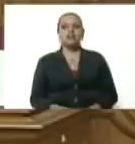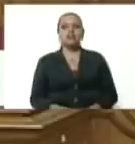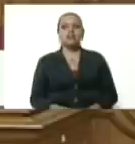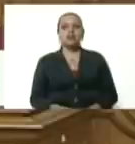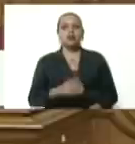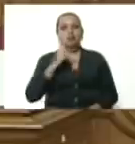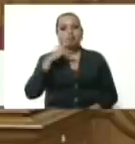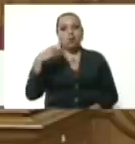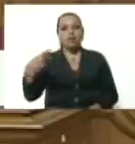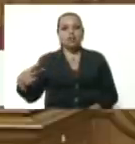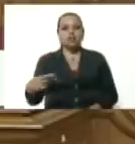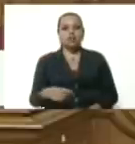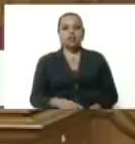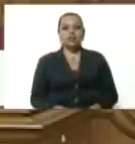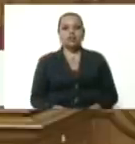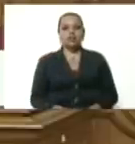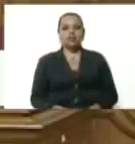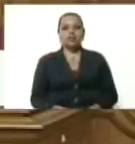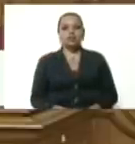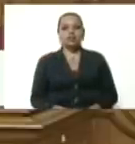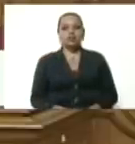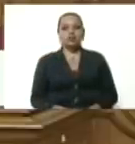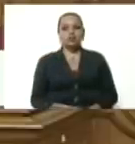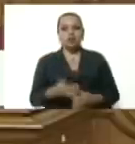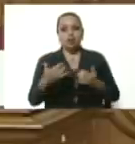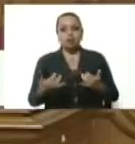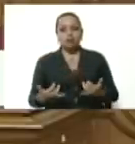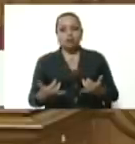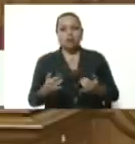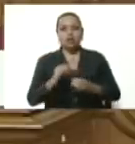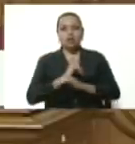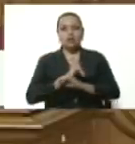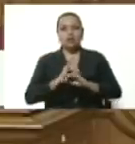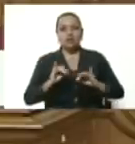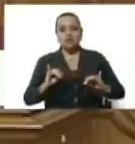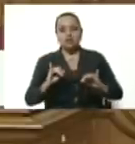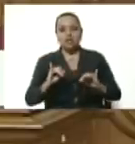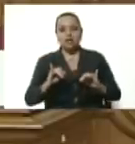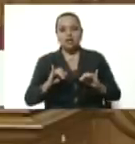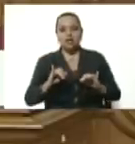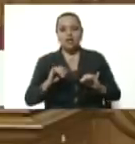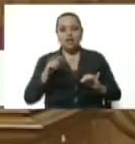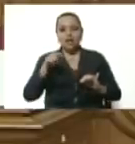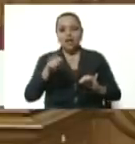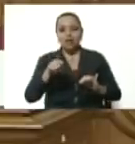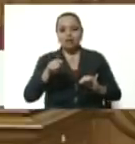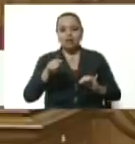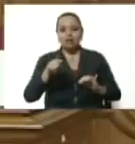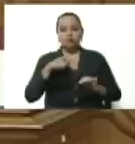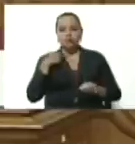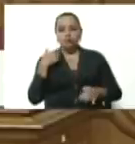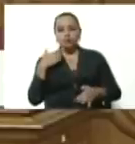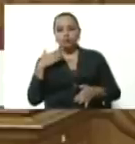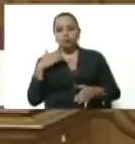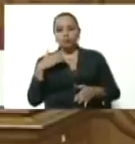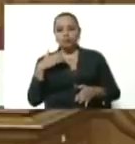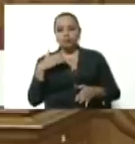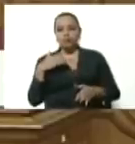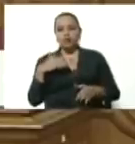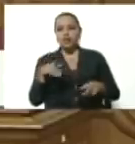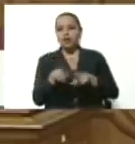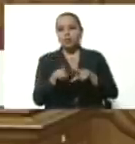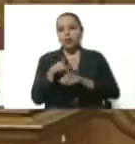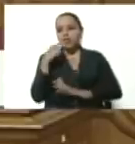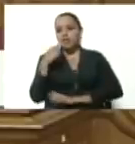política. Vamos a terminar de darle una estocada a fondo, estocada, ¿no? ¿Qué dicen? Los